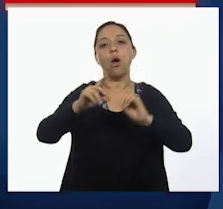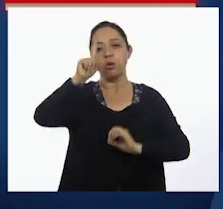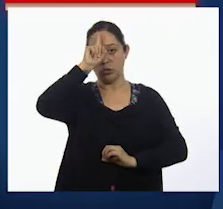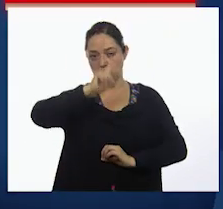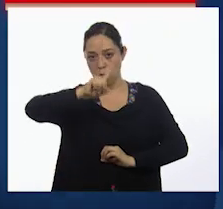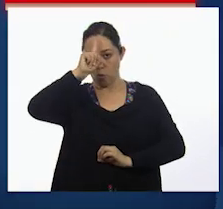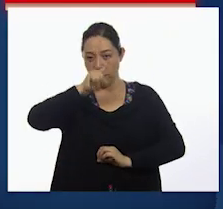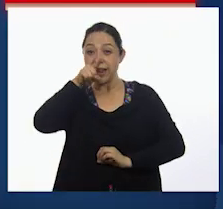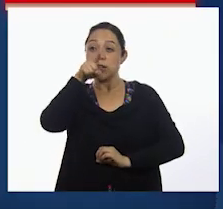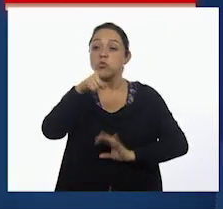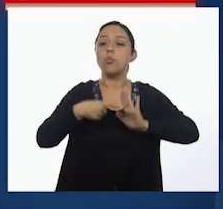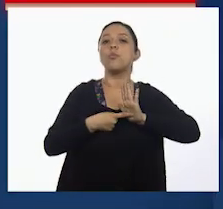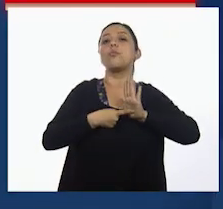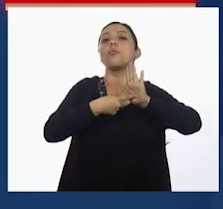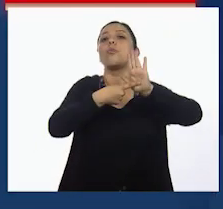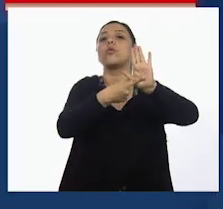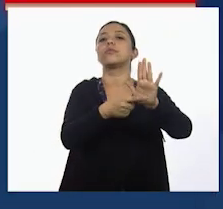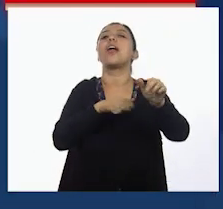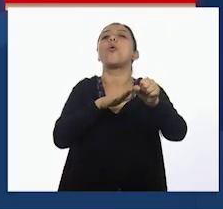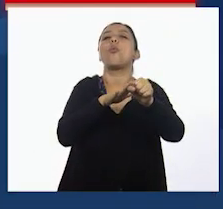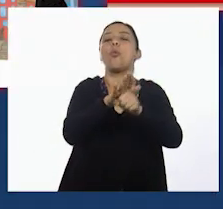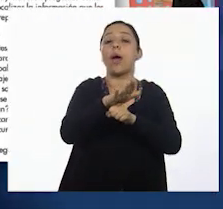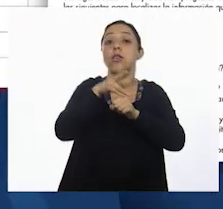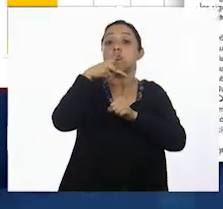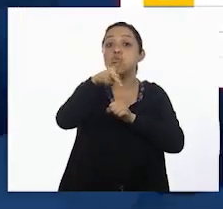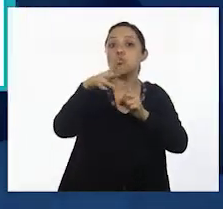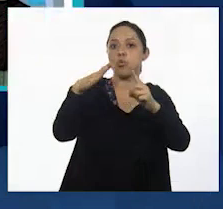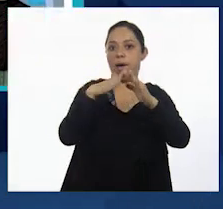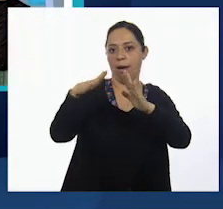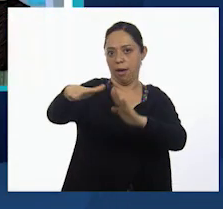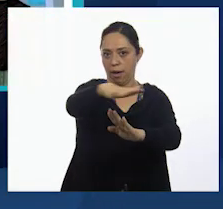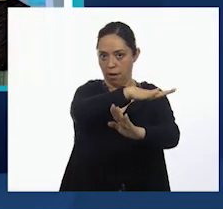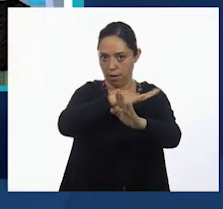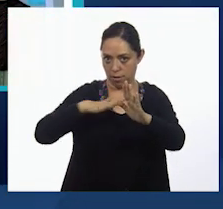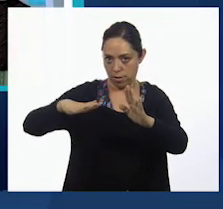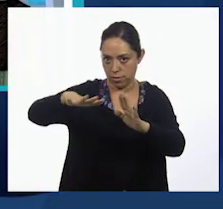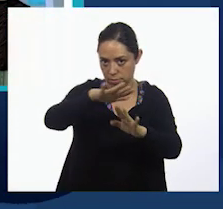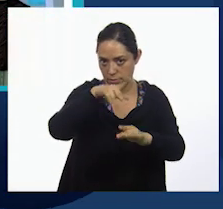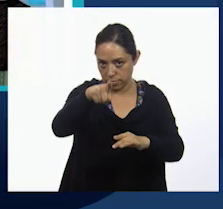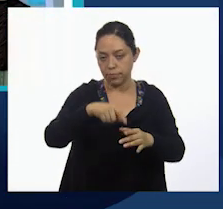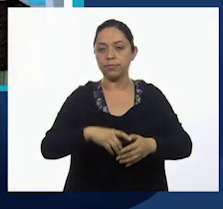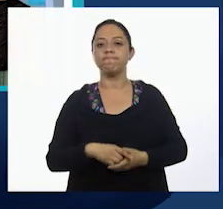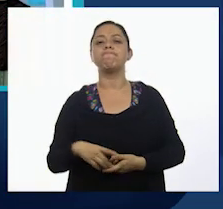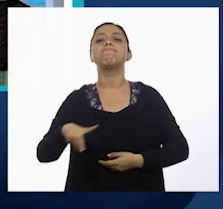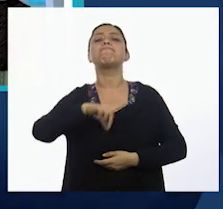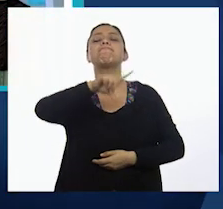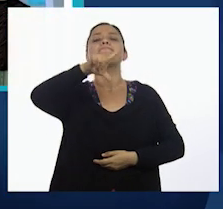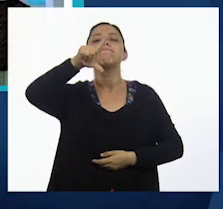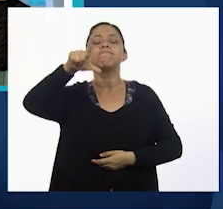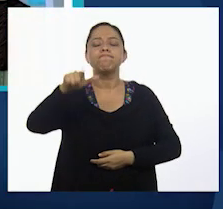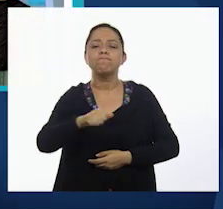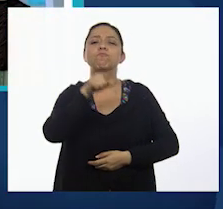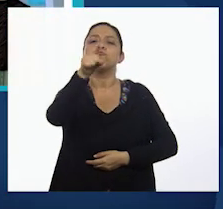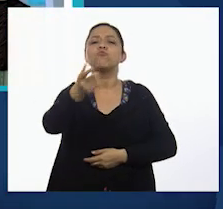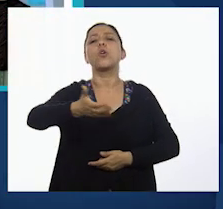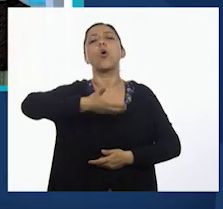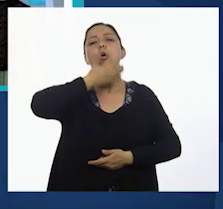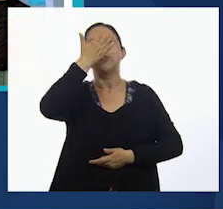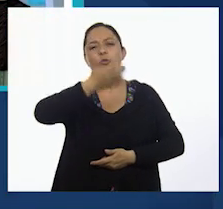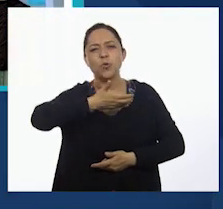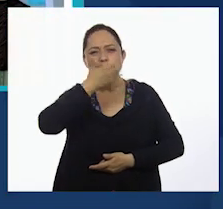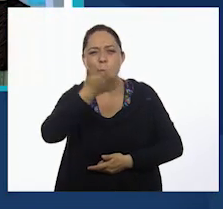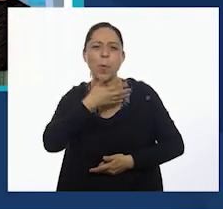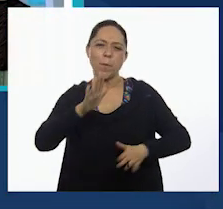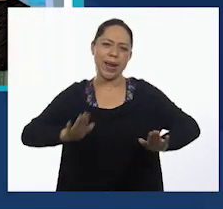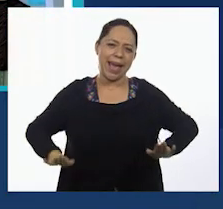sobre lo que puedes presentarnos sobre tu comunidad. Y los vamos a ver, dice, comenten sobre las costumbres y